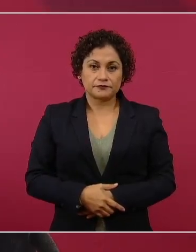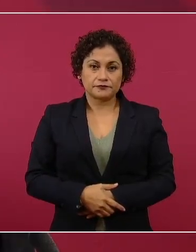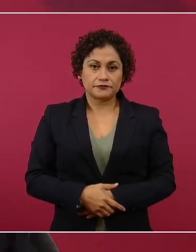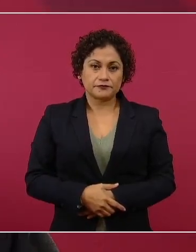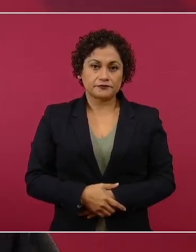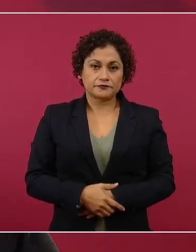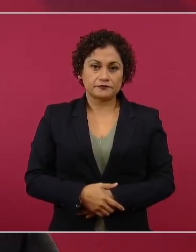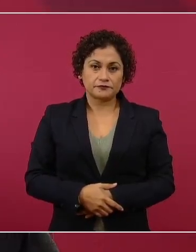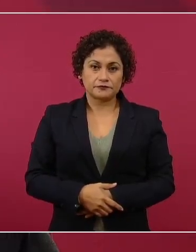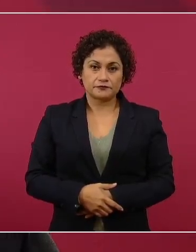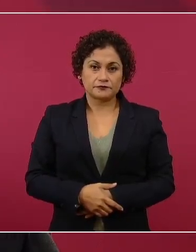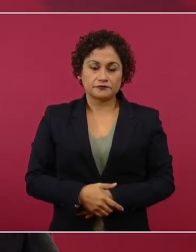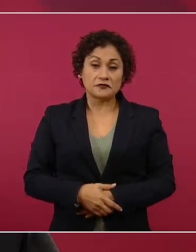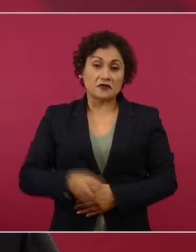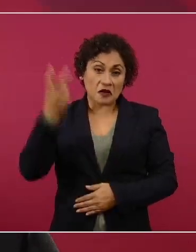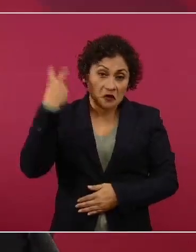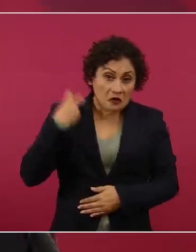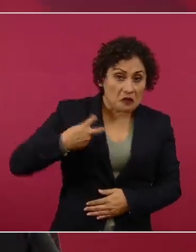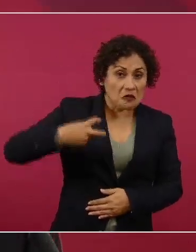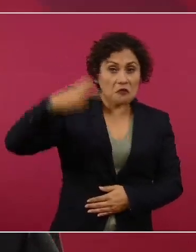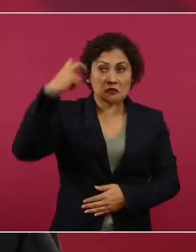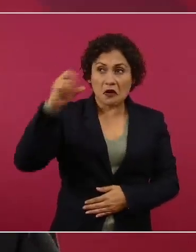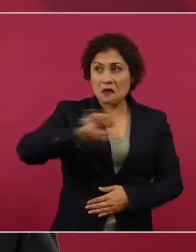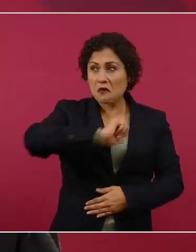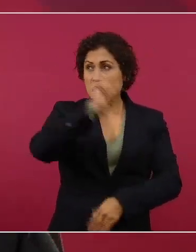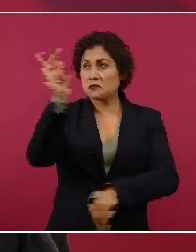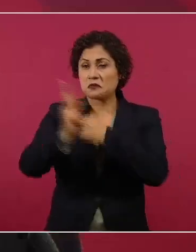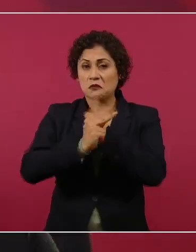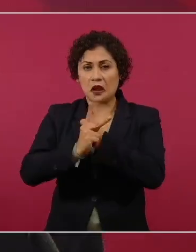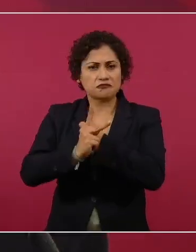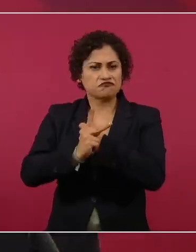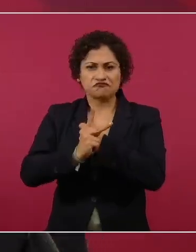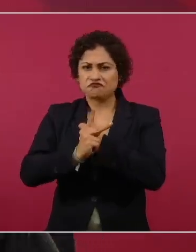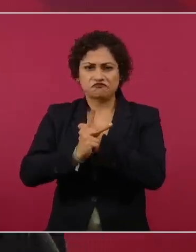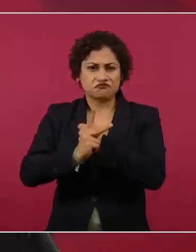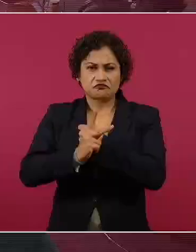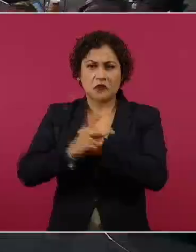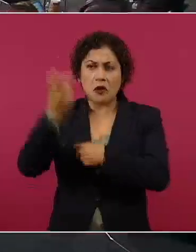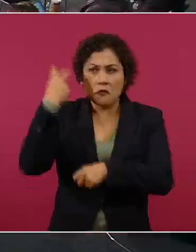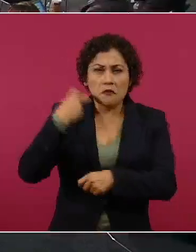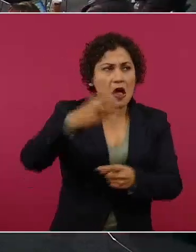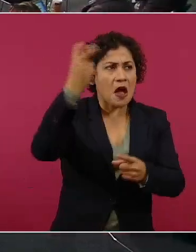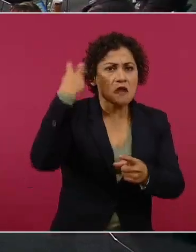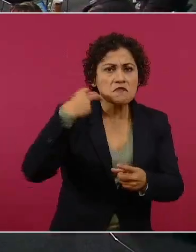No han habido viajes al extranjero sin ton ni son.